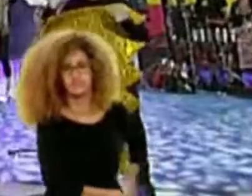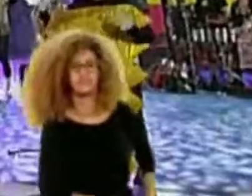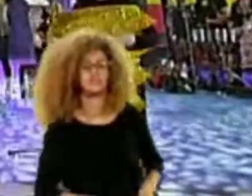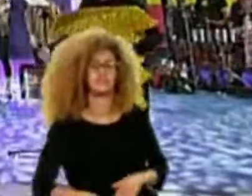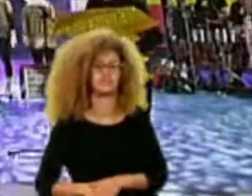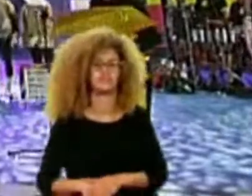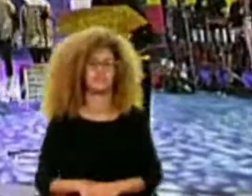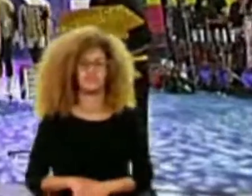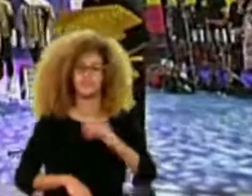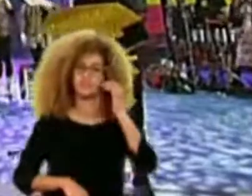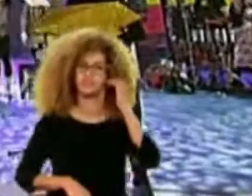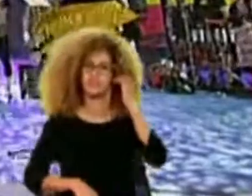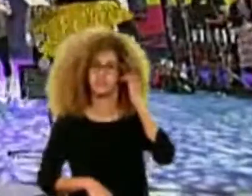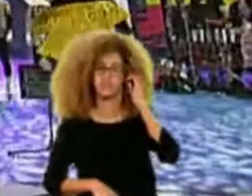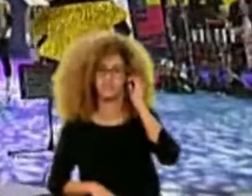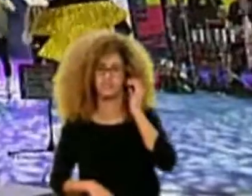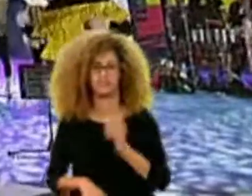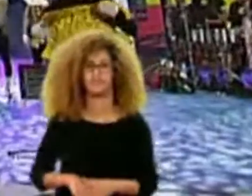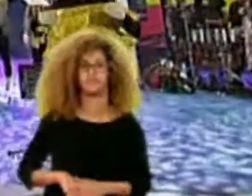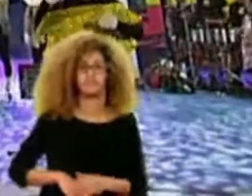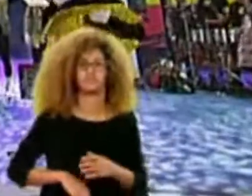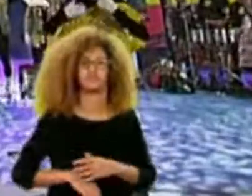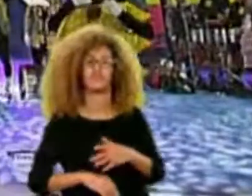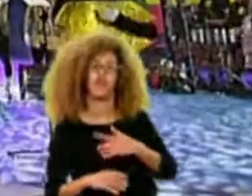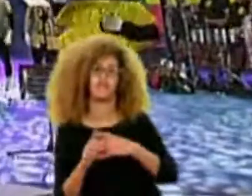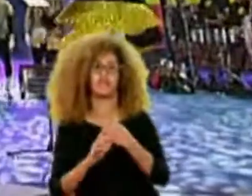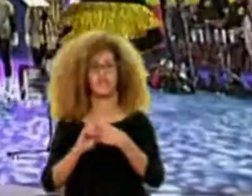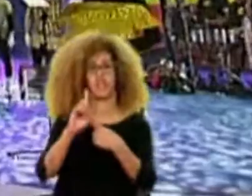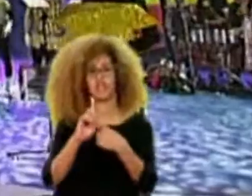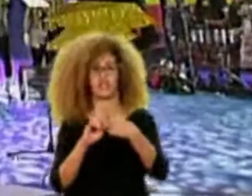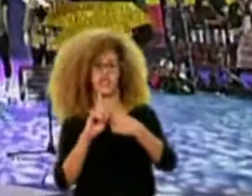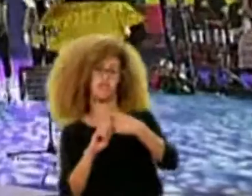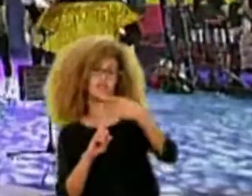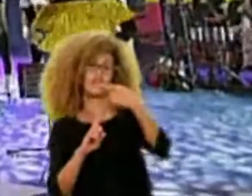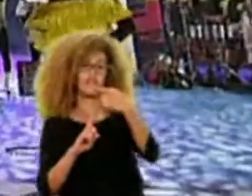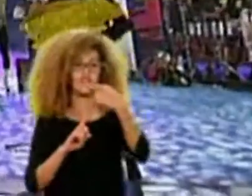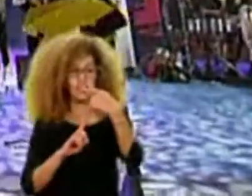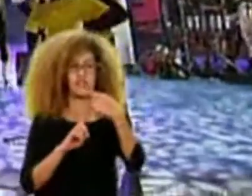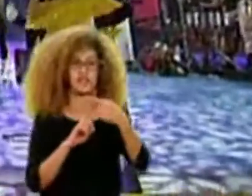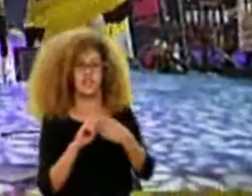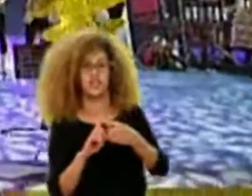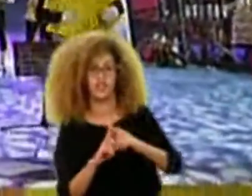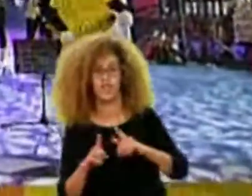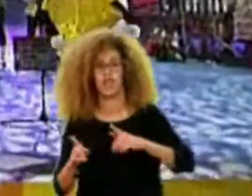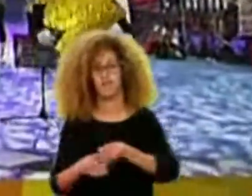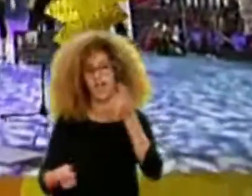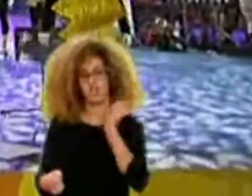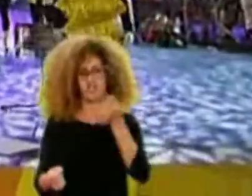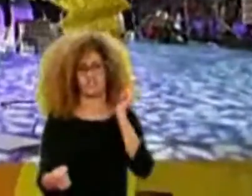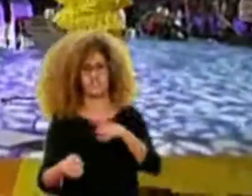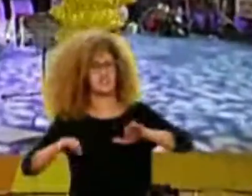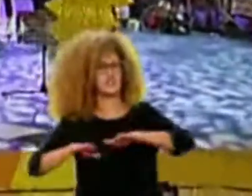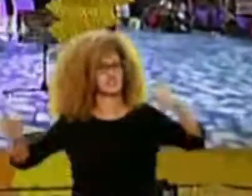un taco de besos. Con el nivel sube niveles y peldaños. Coge el martillo y dale fuerte al